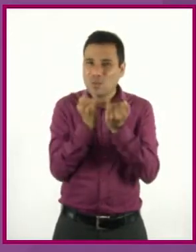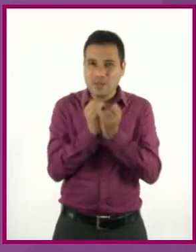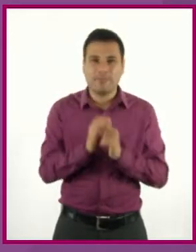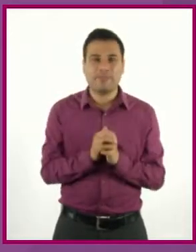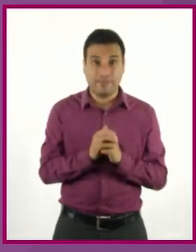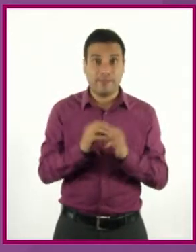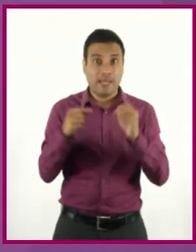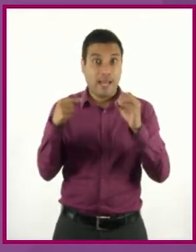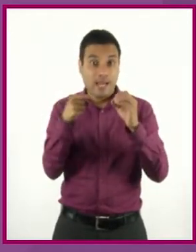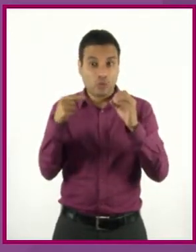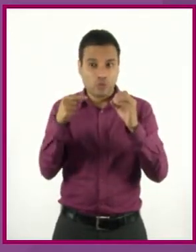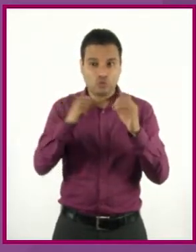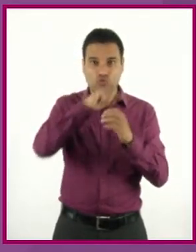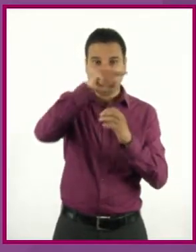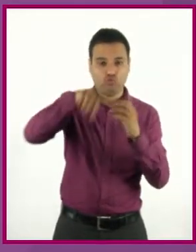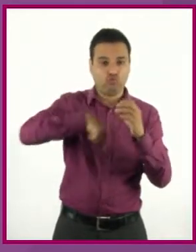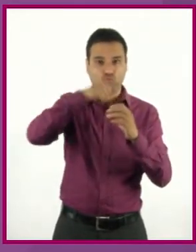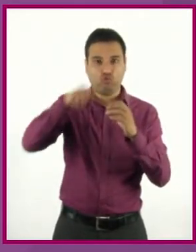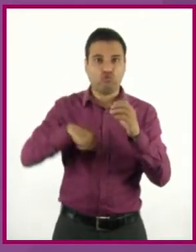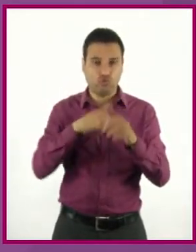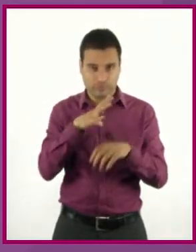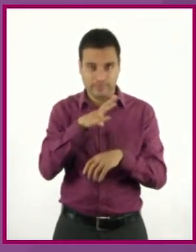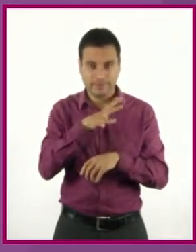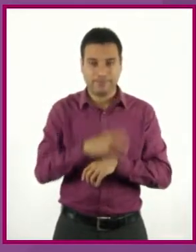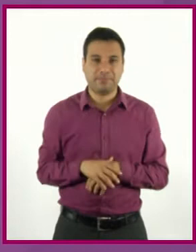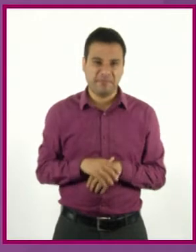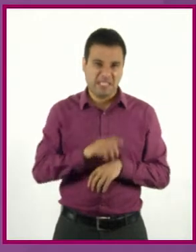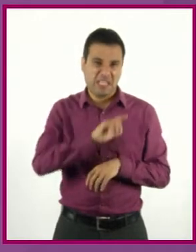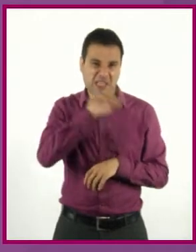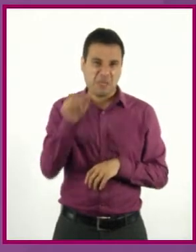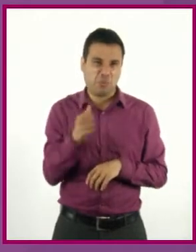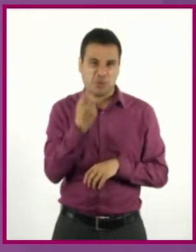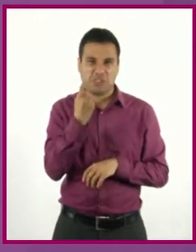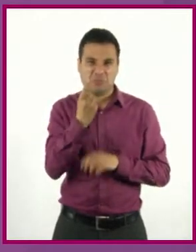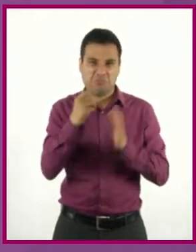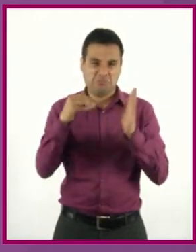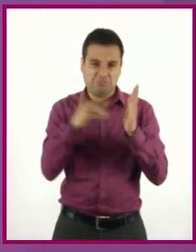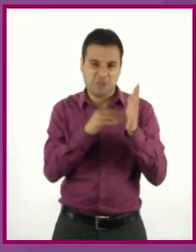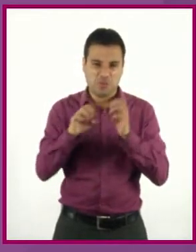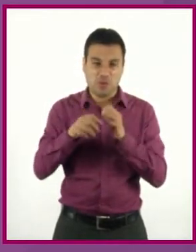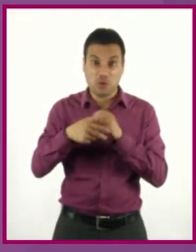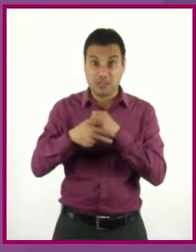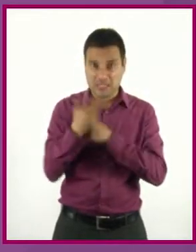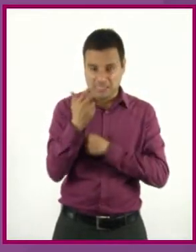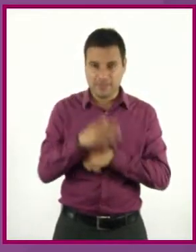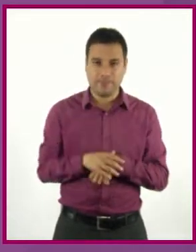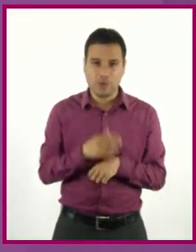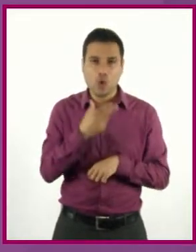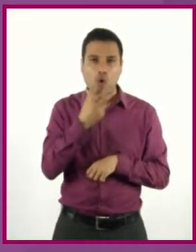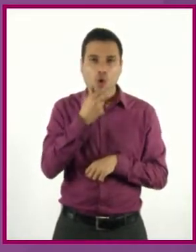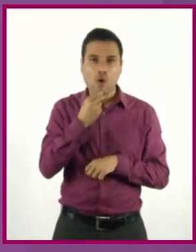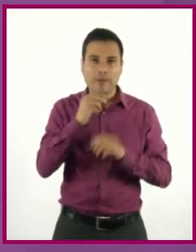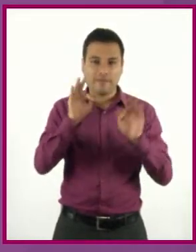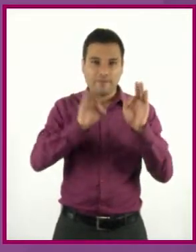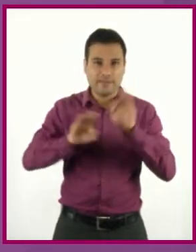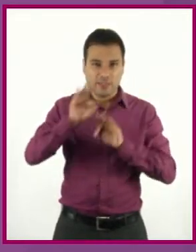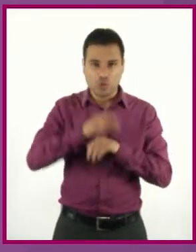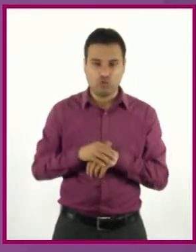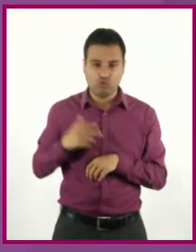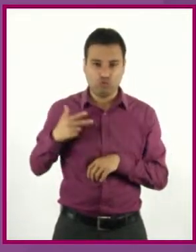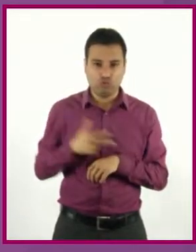vueltas en torno a él. Poco después, en 1913, el físico danés Niels